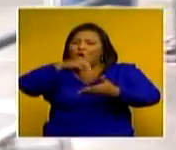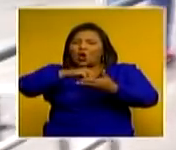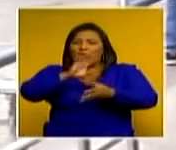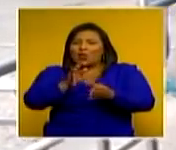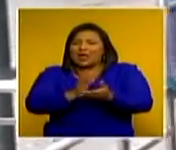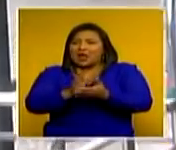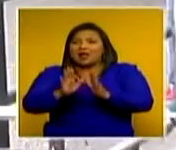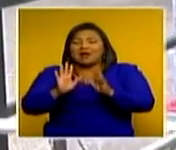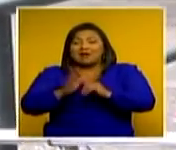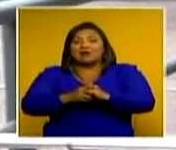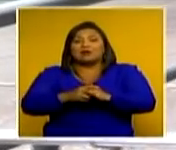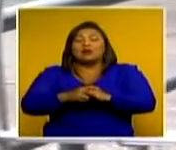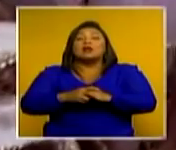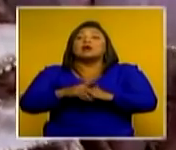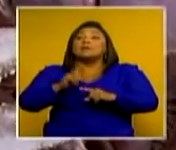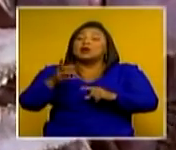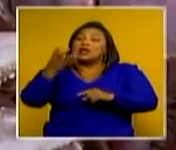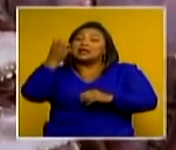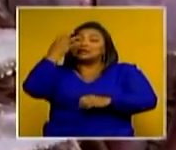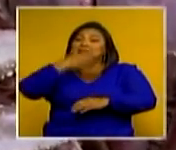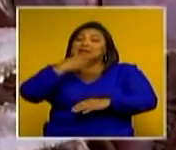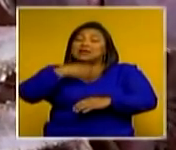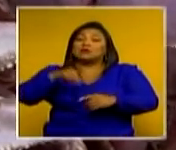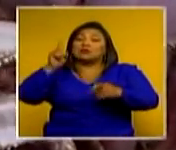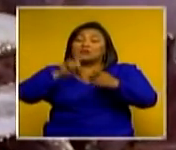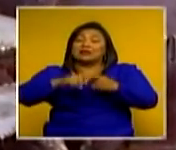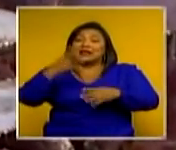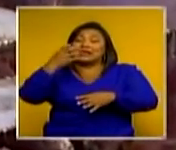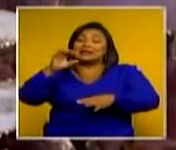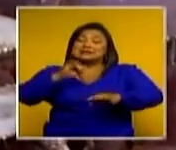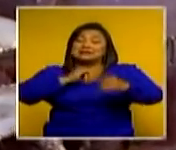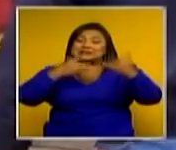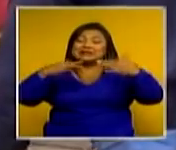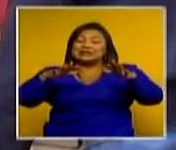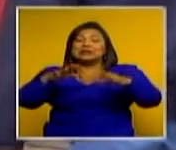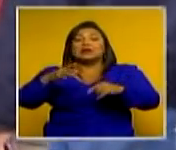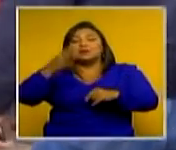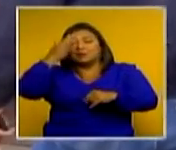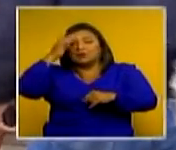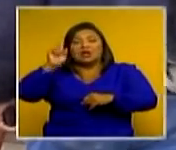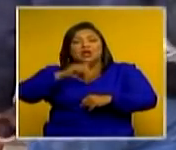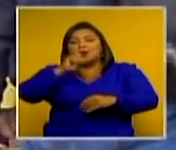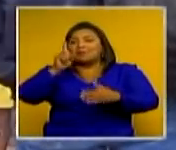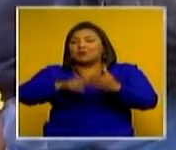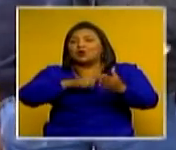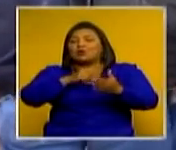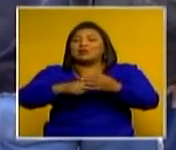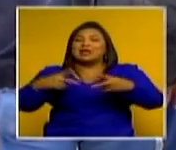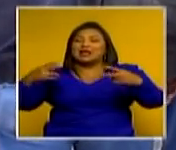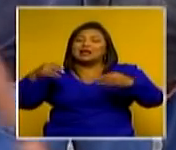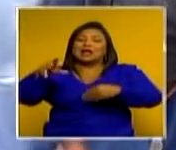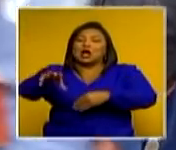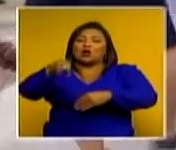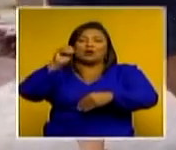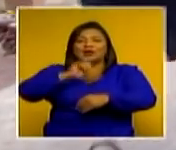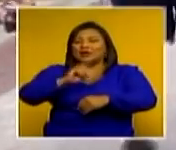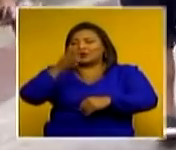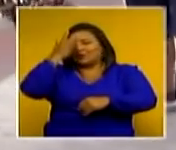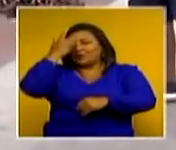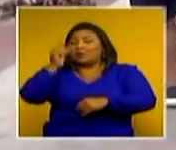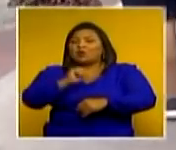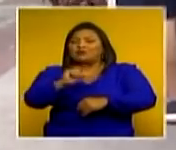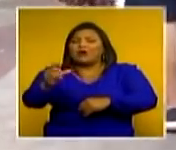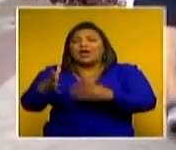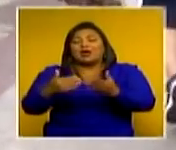que se da en el año que va desde el 15 de agosto hasta el 15 de septiembre con el fin de evitar la captura del crustáceo en su etapa de reproducción hay quienes recomiendan